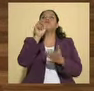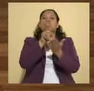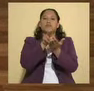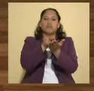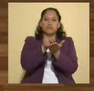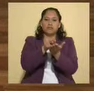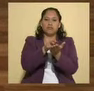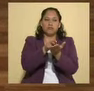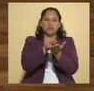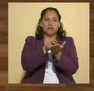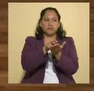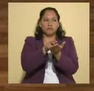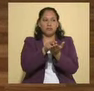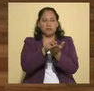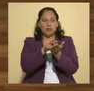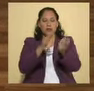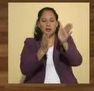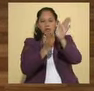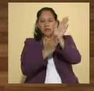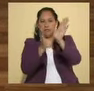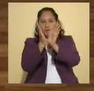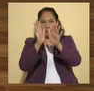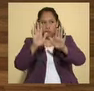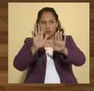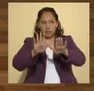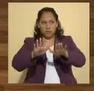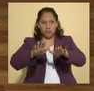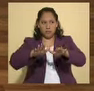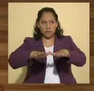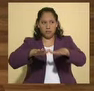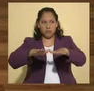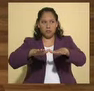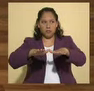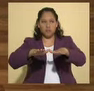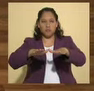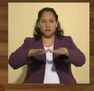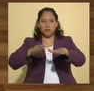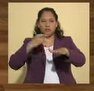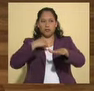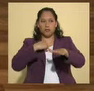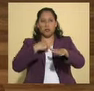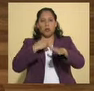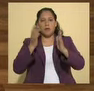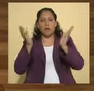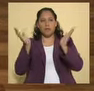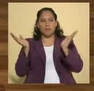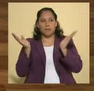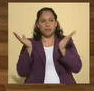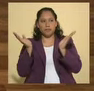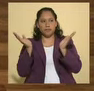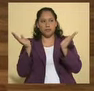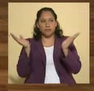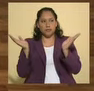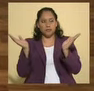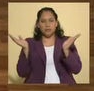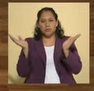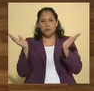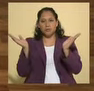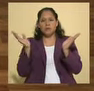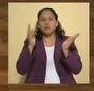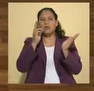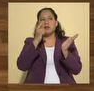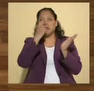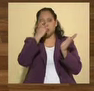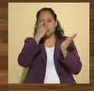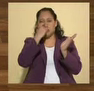Vas a jalar tus talones. Y voy a hacer conciencia con unos brazos abiertos. Inhalar